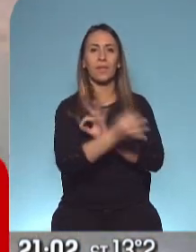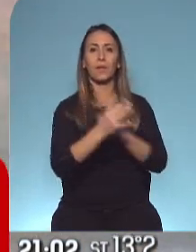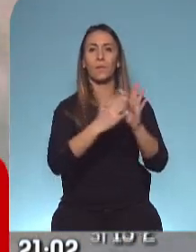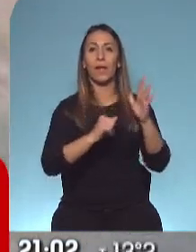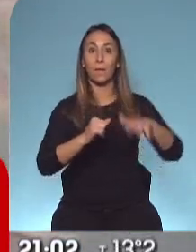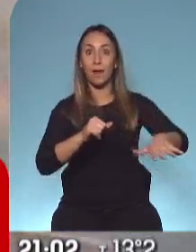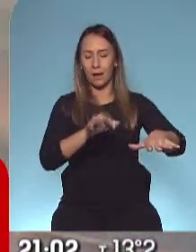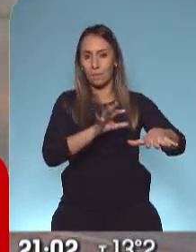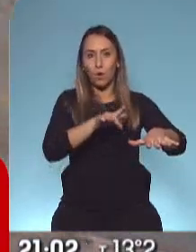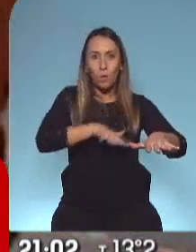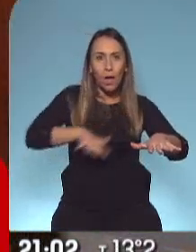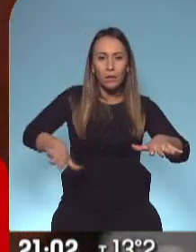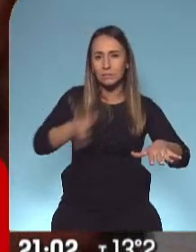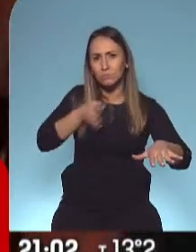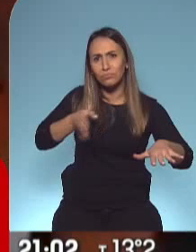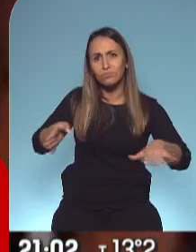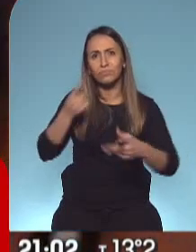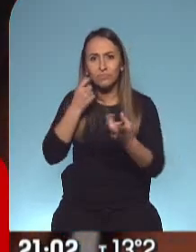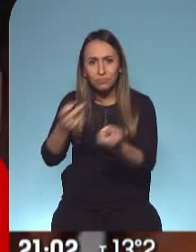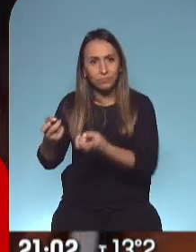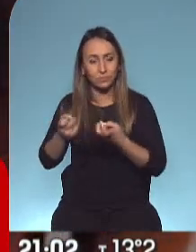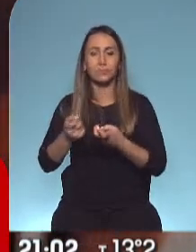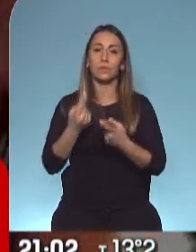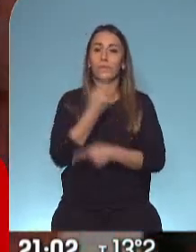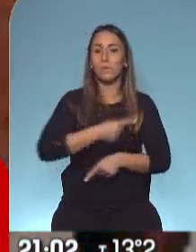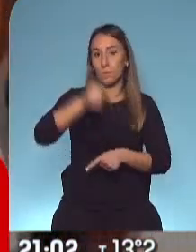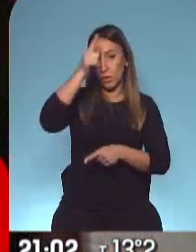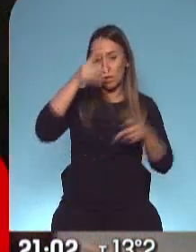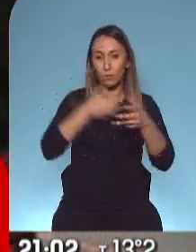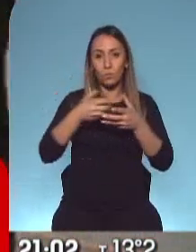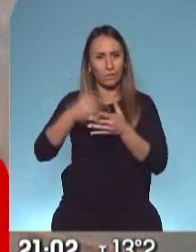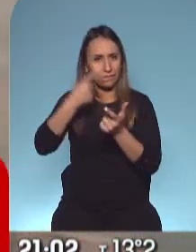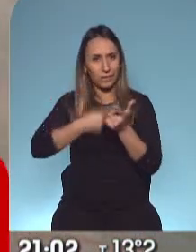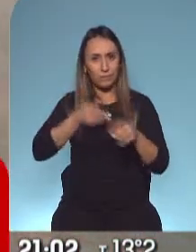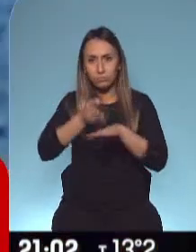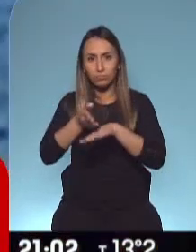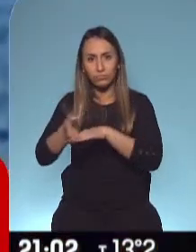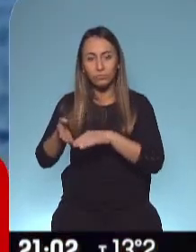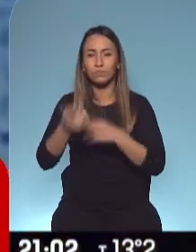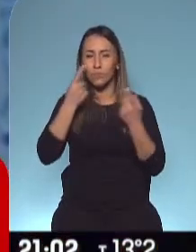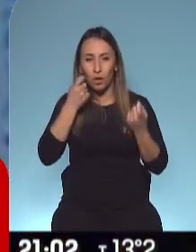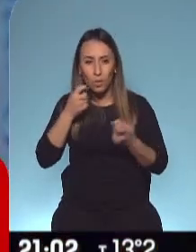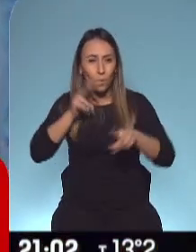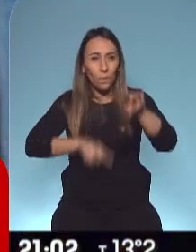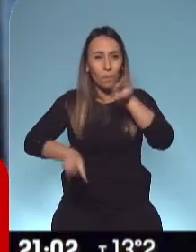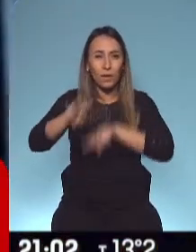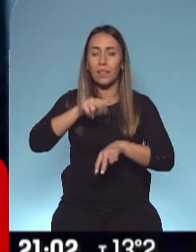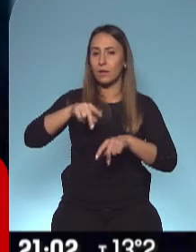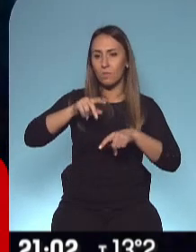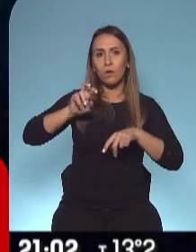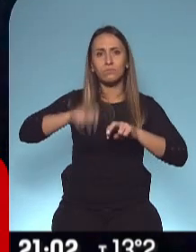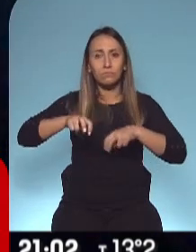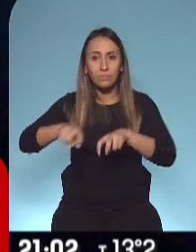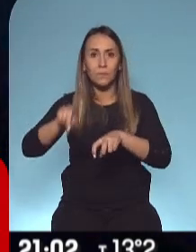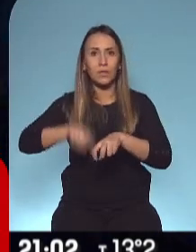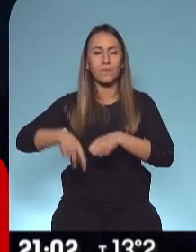al menos 100 efectivos de las distintas fuerzas de seguridad. Los rastrillajes por tierra y aire comienzan 8:30 de la